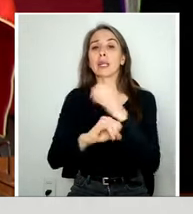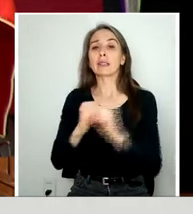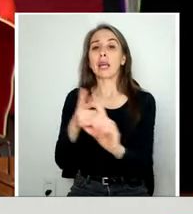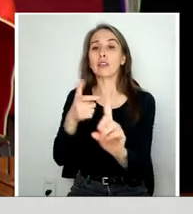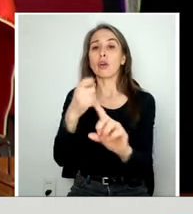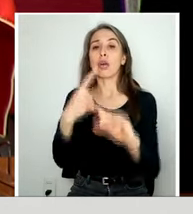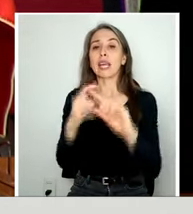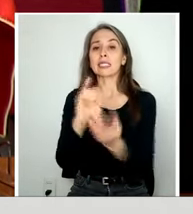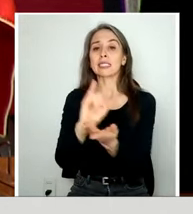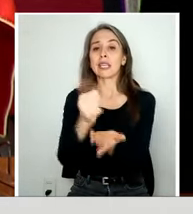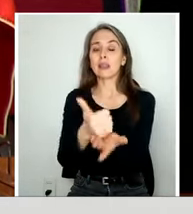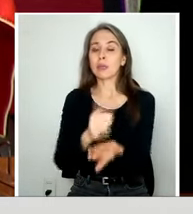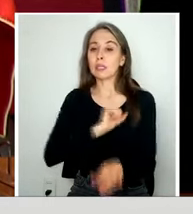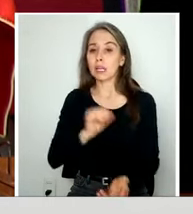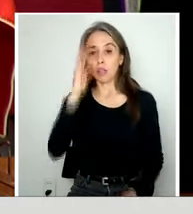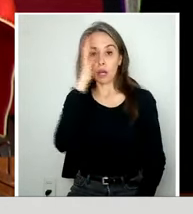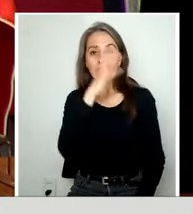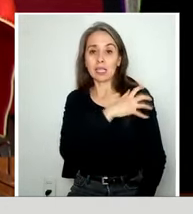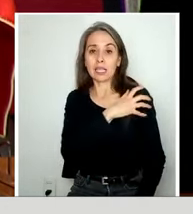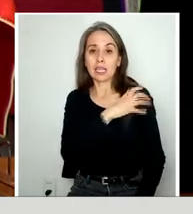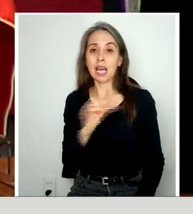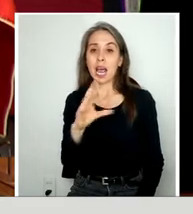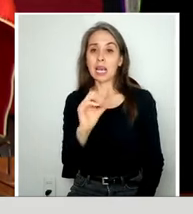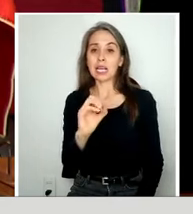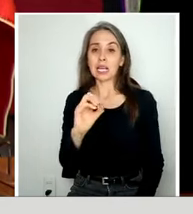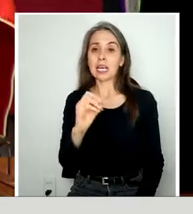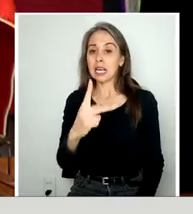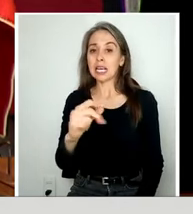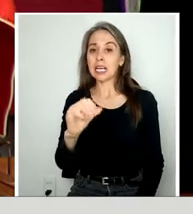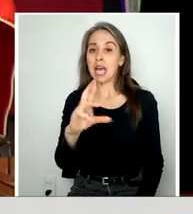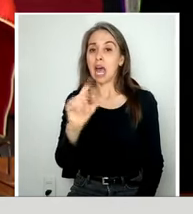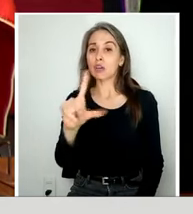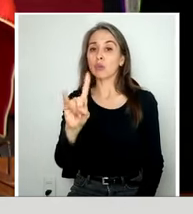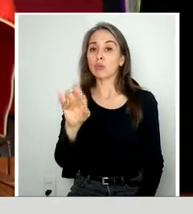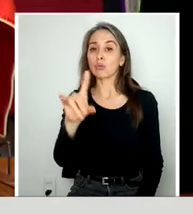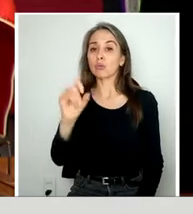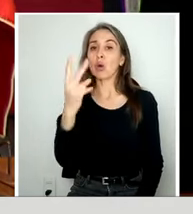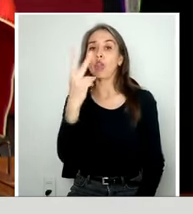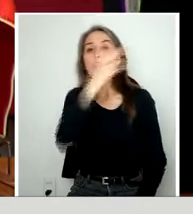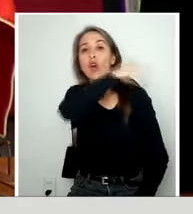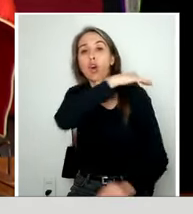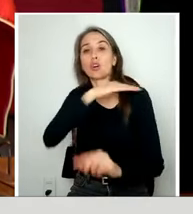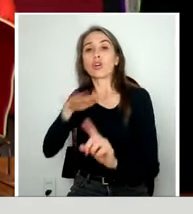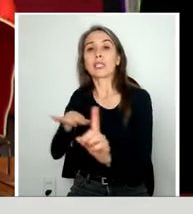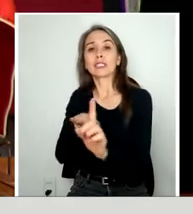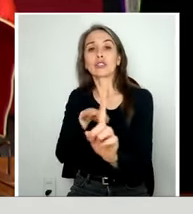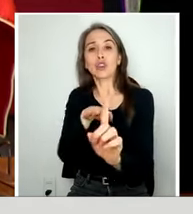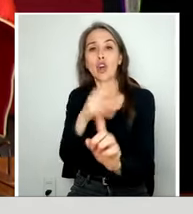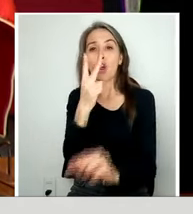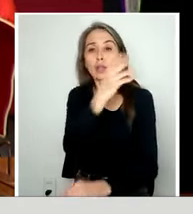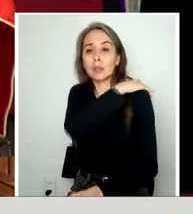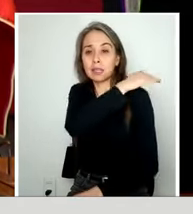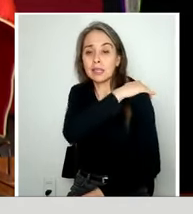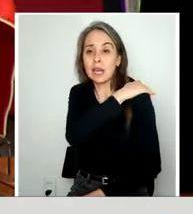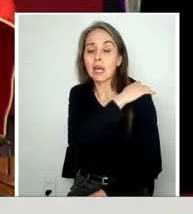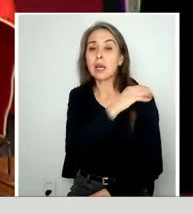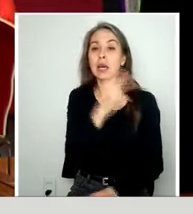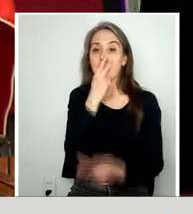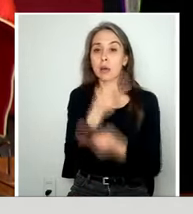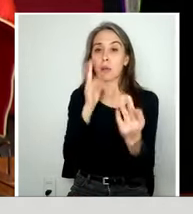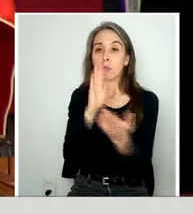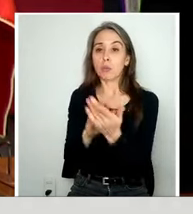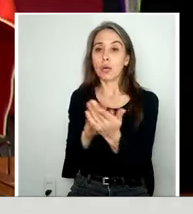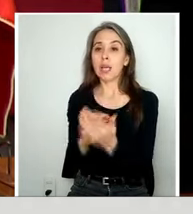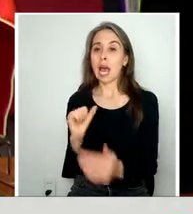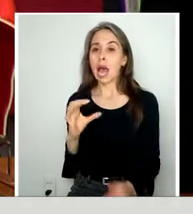de Santiago el general Carlos urzúa y sus dos escoltas una muestra más que detrás de esta acomplejado